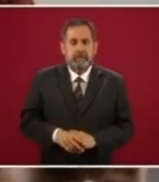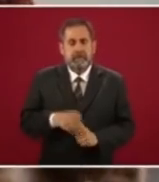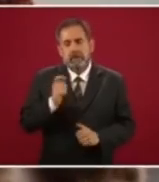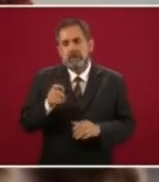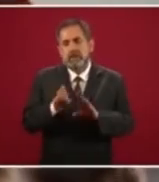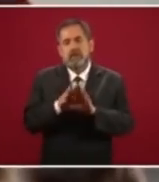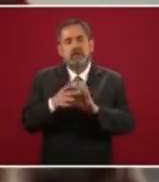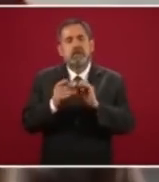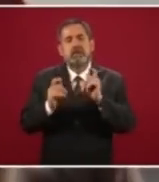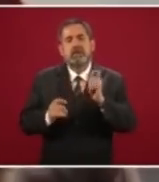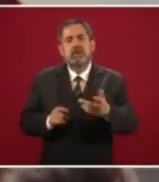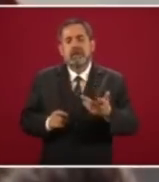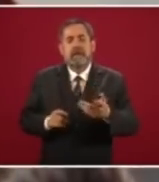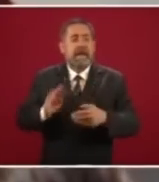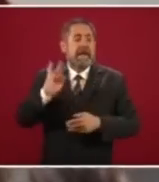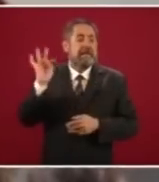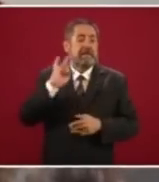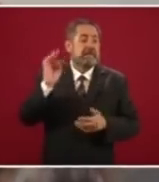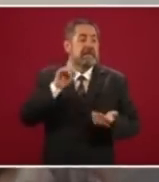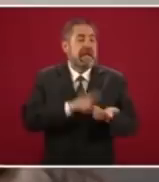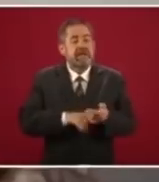Sobre posibles